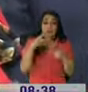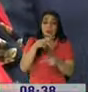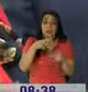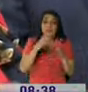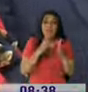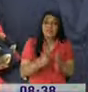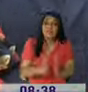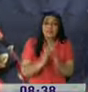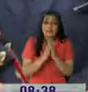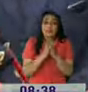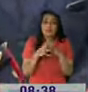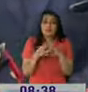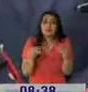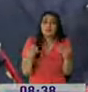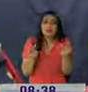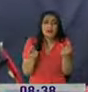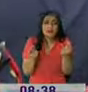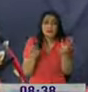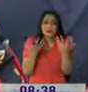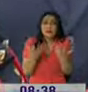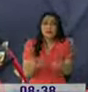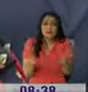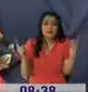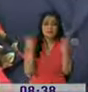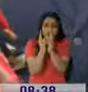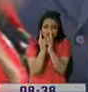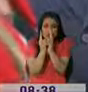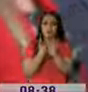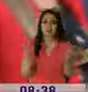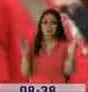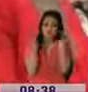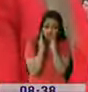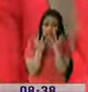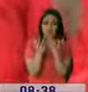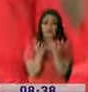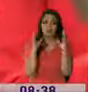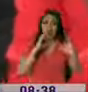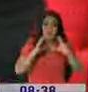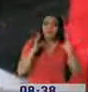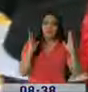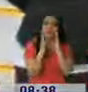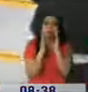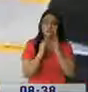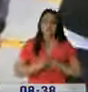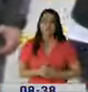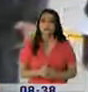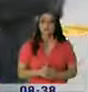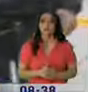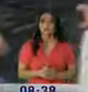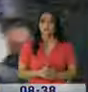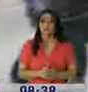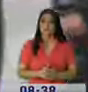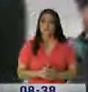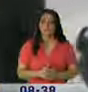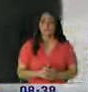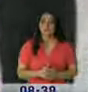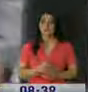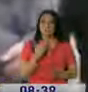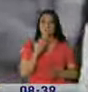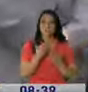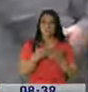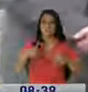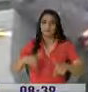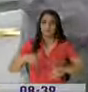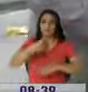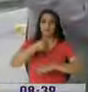Pichincha, que nos den una audiencia directa porque queremos conversar eso directamente. Bien, mi vecino, muchísimas gracias. Pero aquí también se encuentra el gerente de la